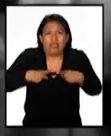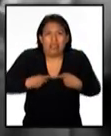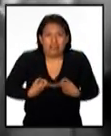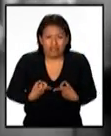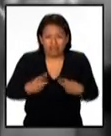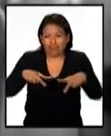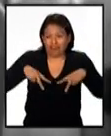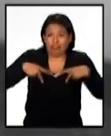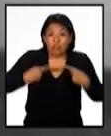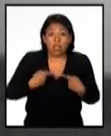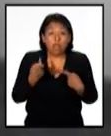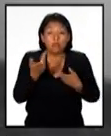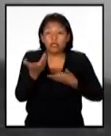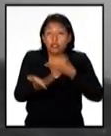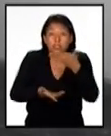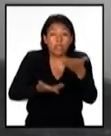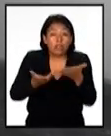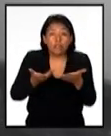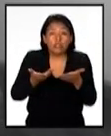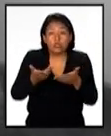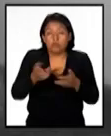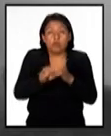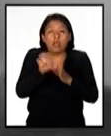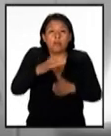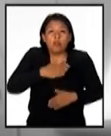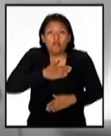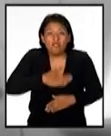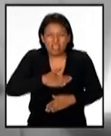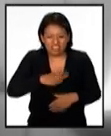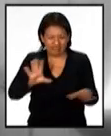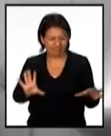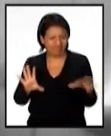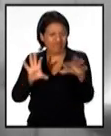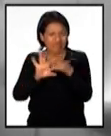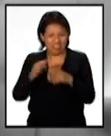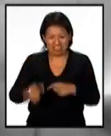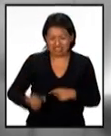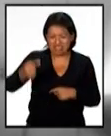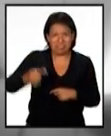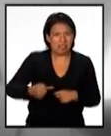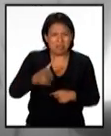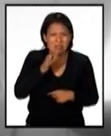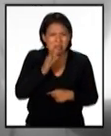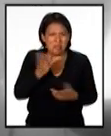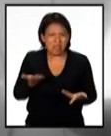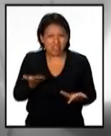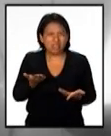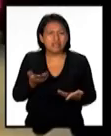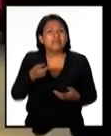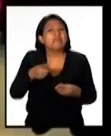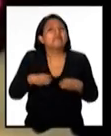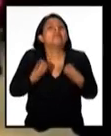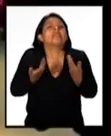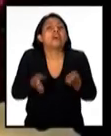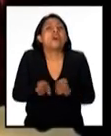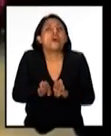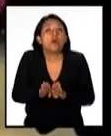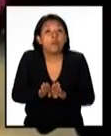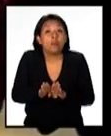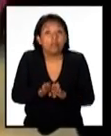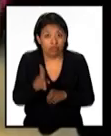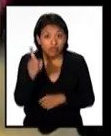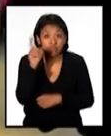más elementales servicios, como los de los baños, inadecuados para nuestro tamaño. ¿Cómo sería esa vida?